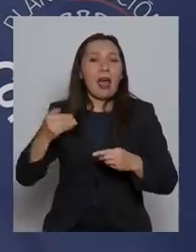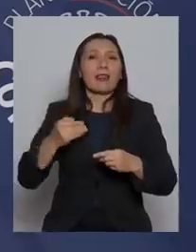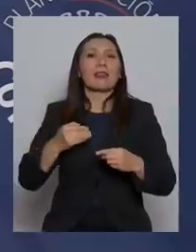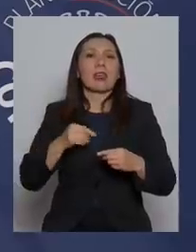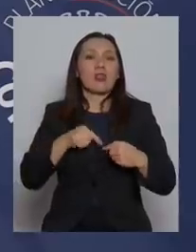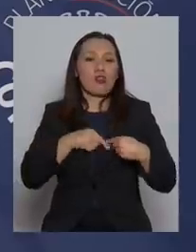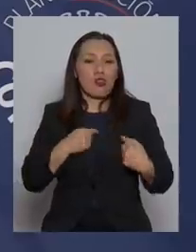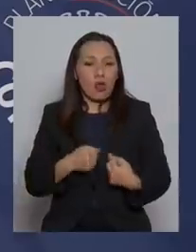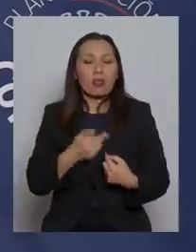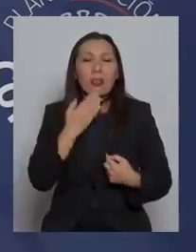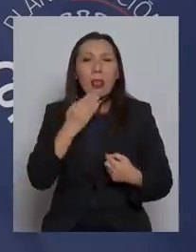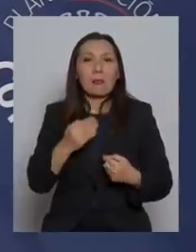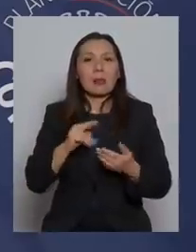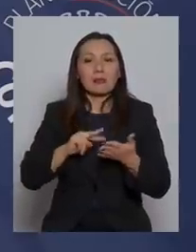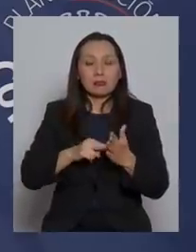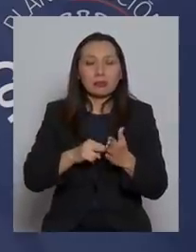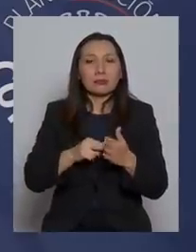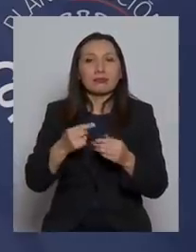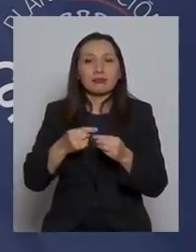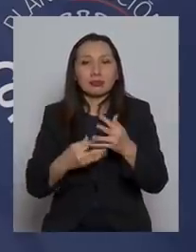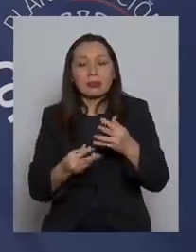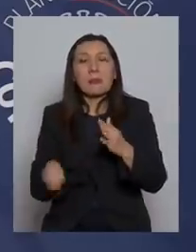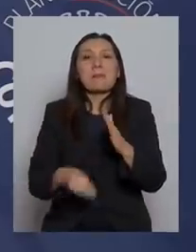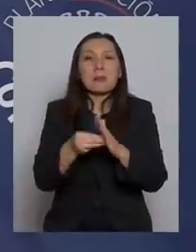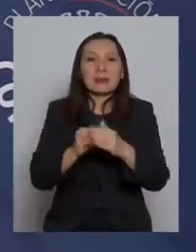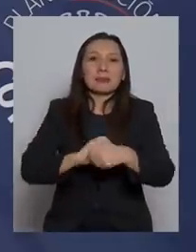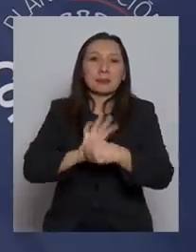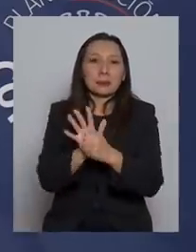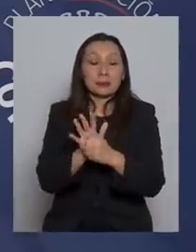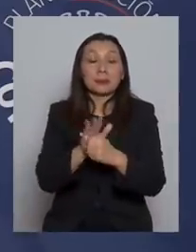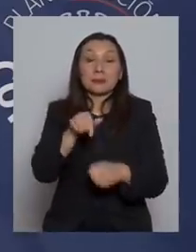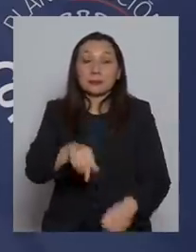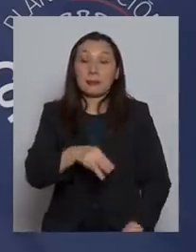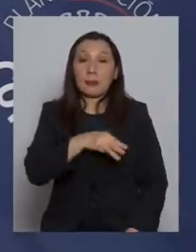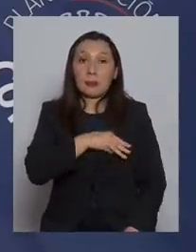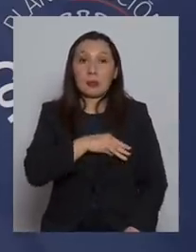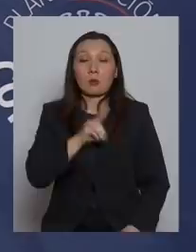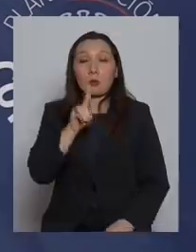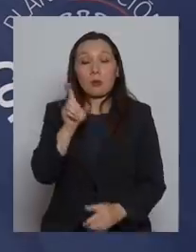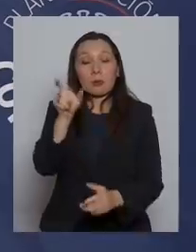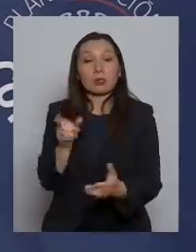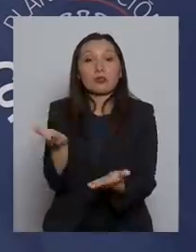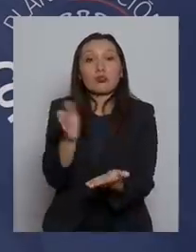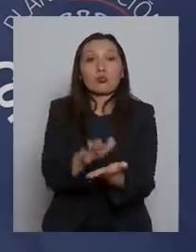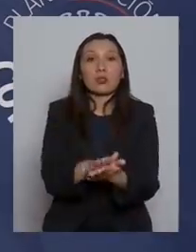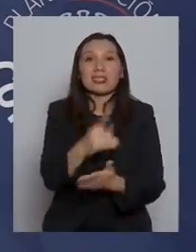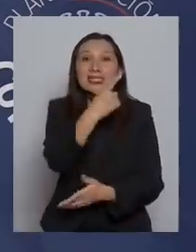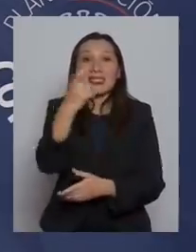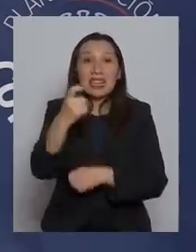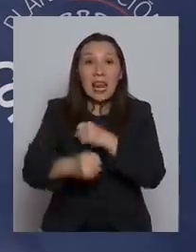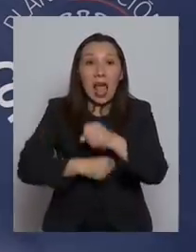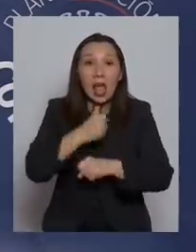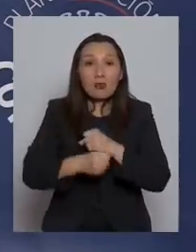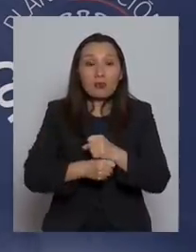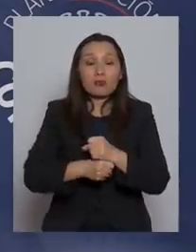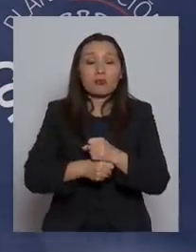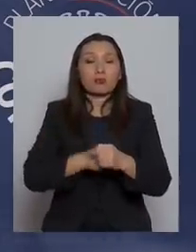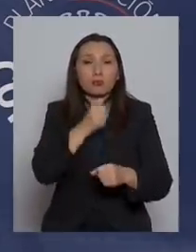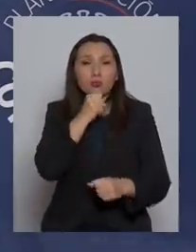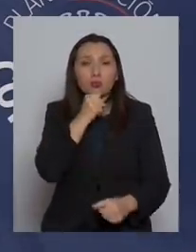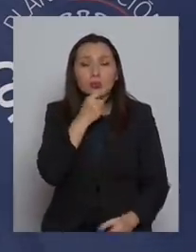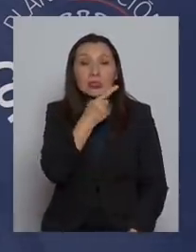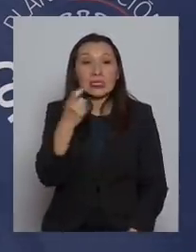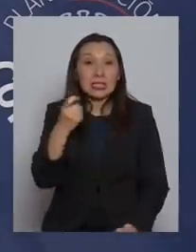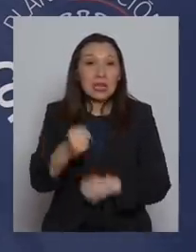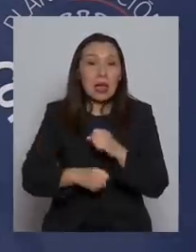bypass coronario. Tenemos en la región metropolitana un fallecido de 100 años que